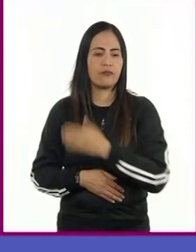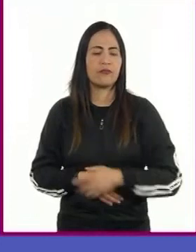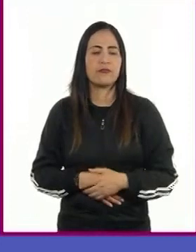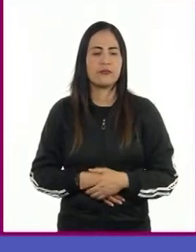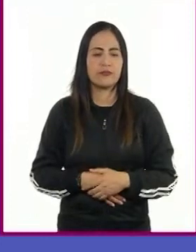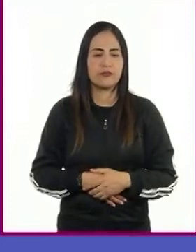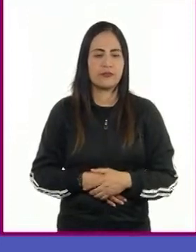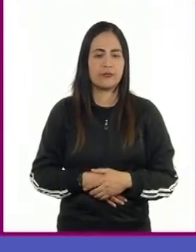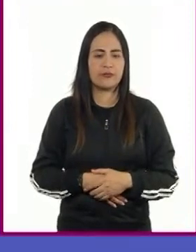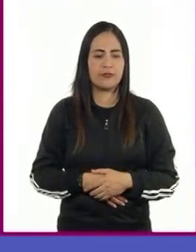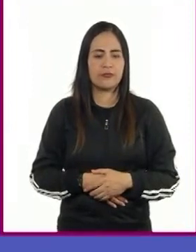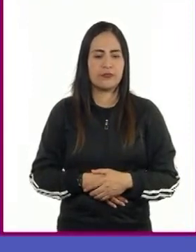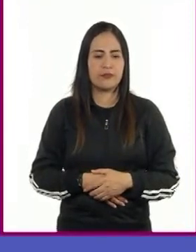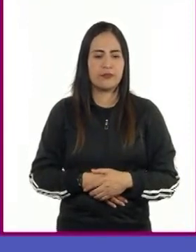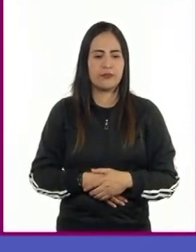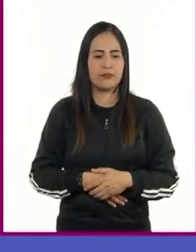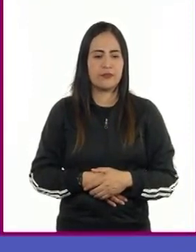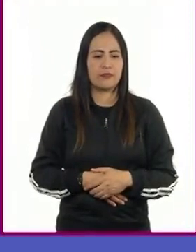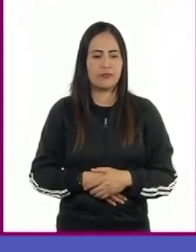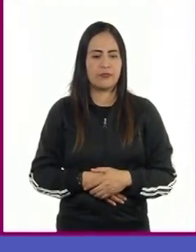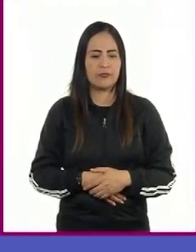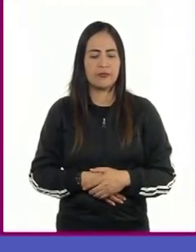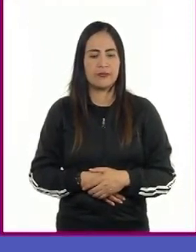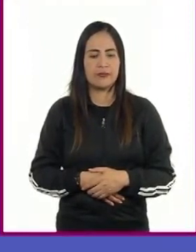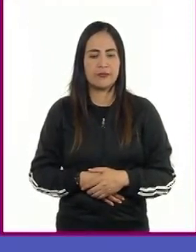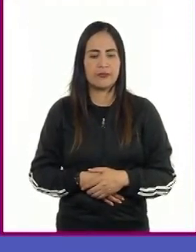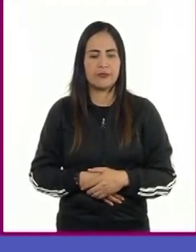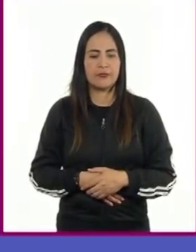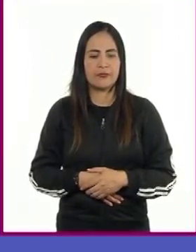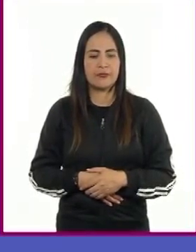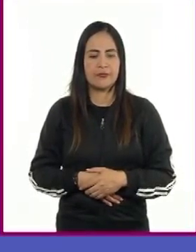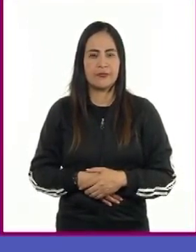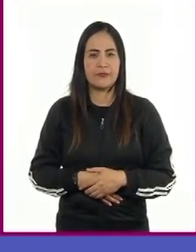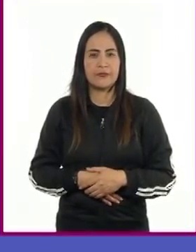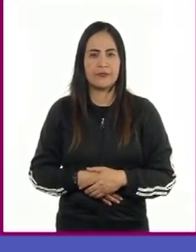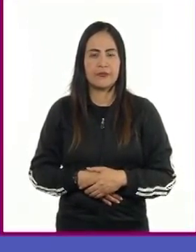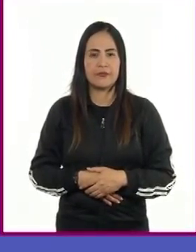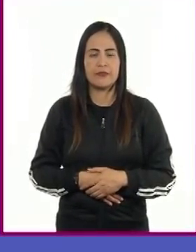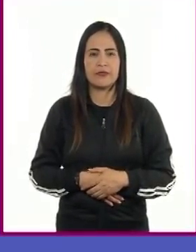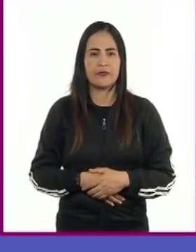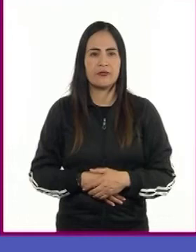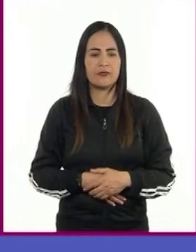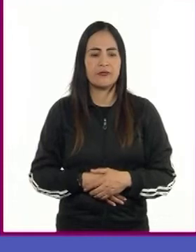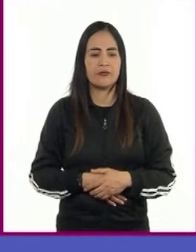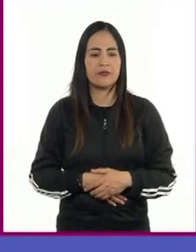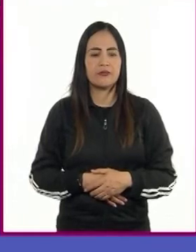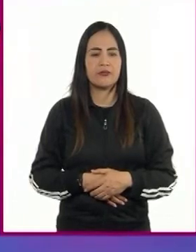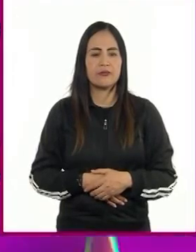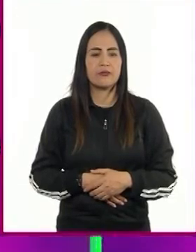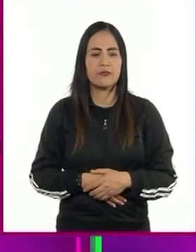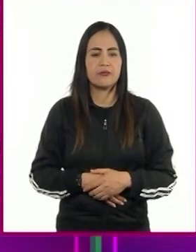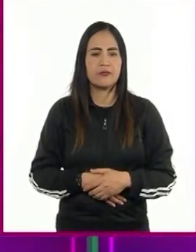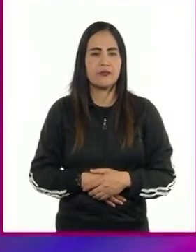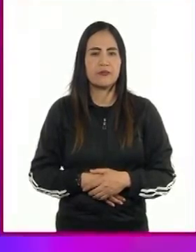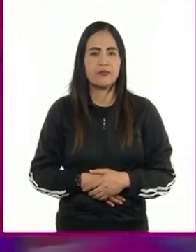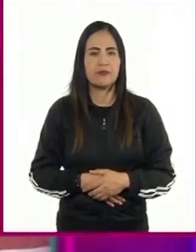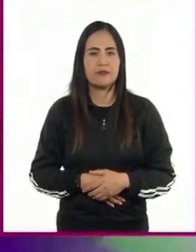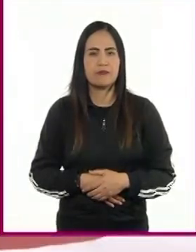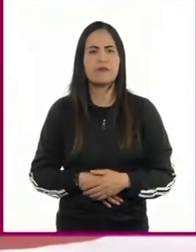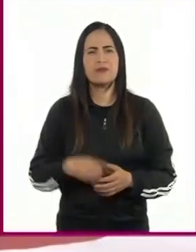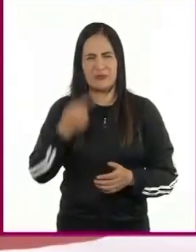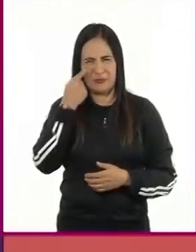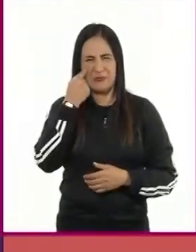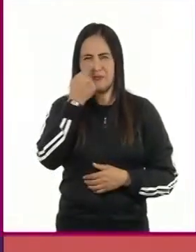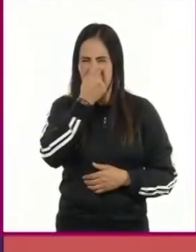multiplicidad de formas en que se manifiestan las culturas de los grupos y sociedades. Estas expresiones se transmiten entre ellos. Como